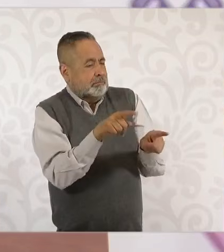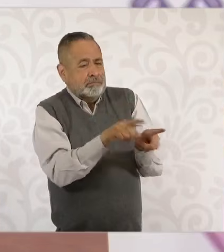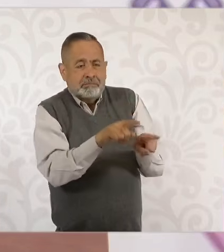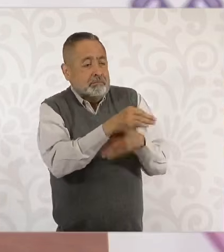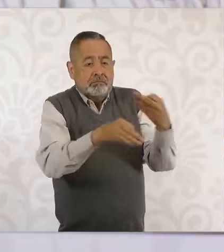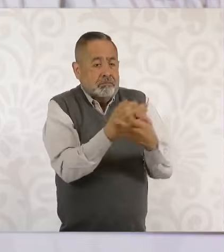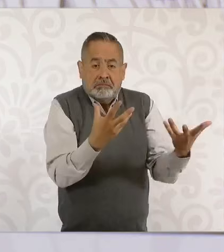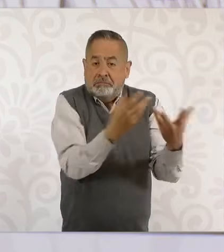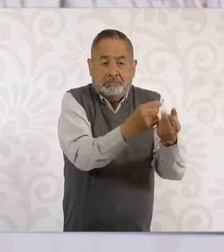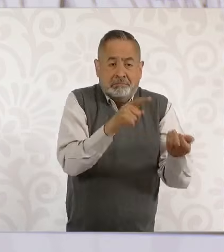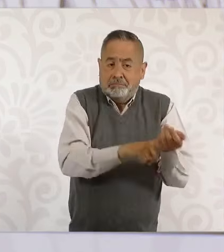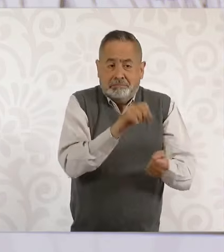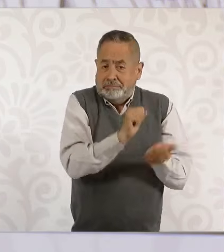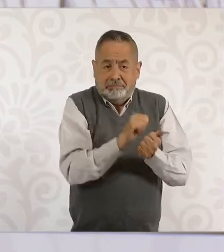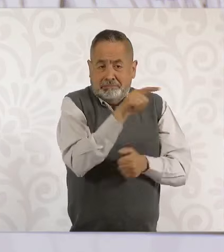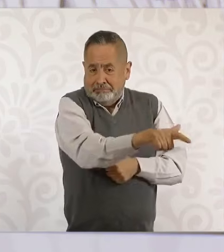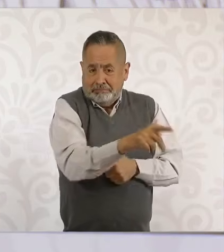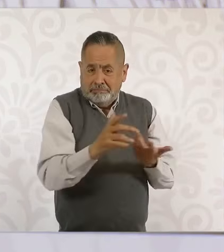todos.